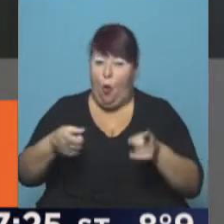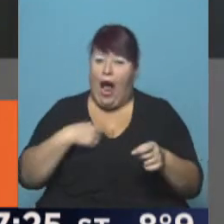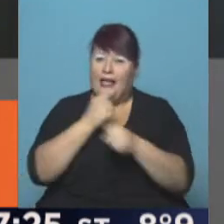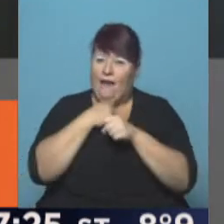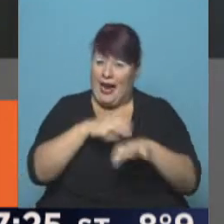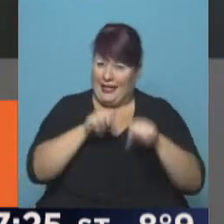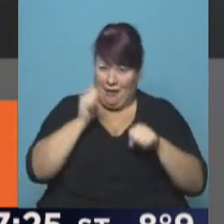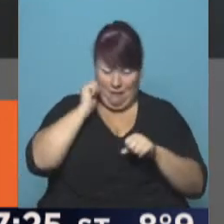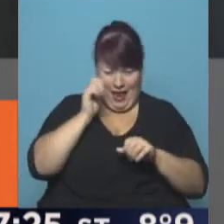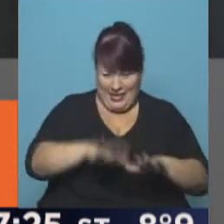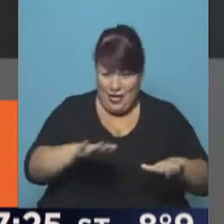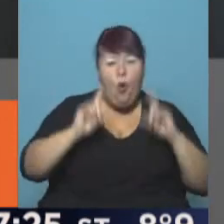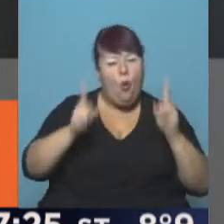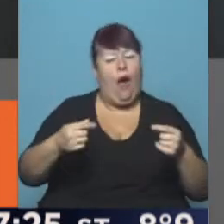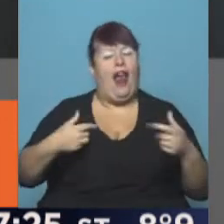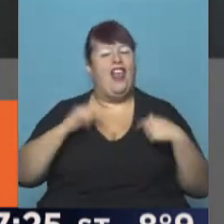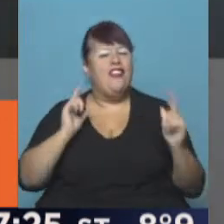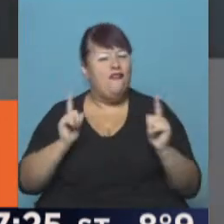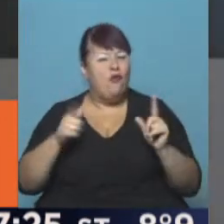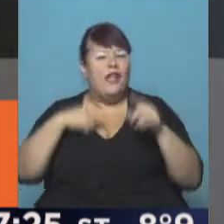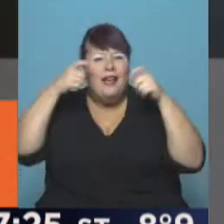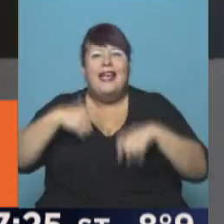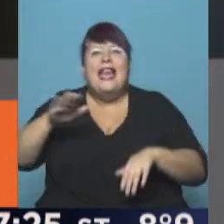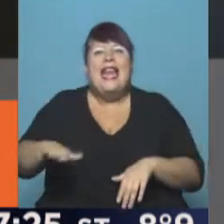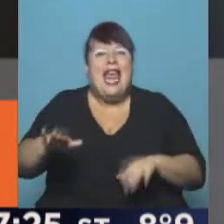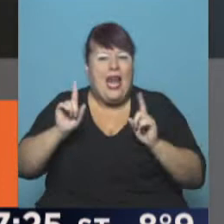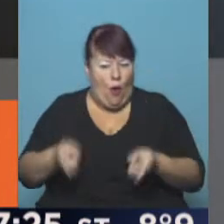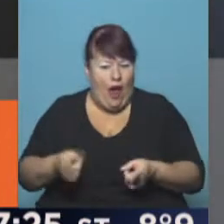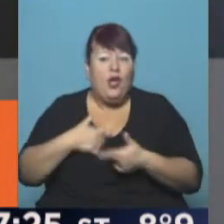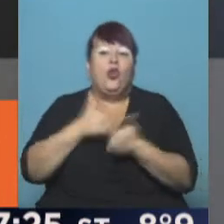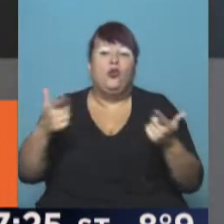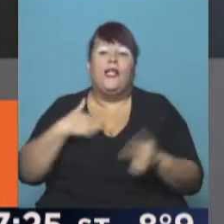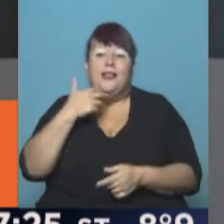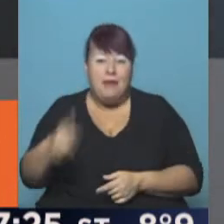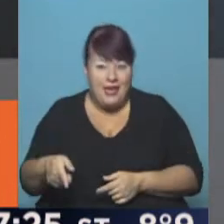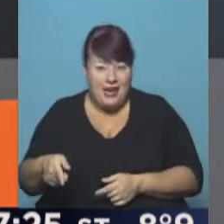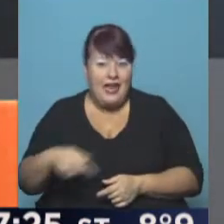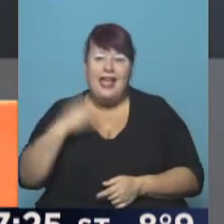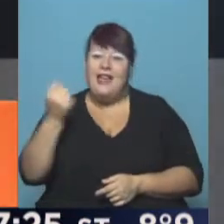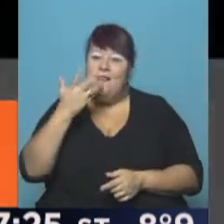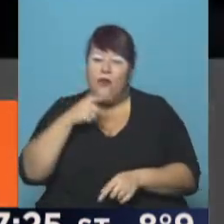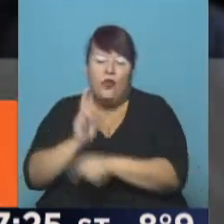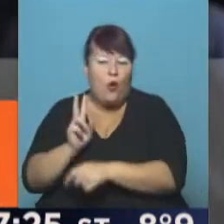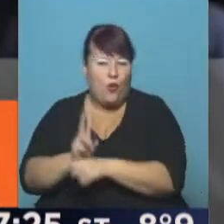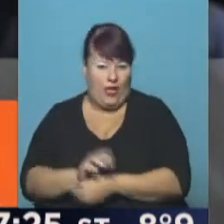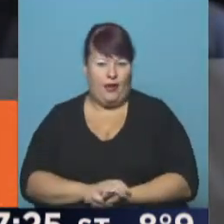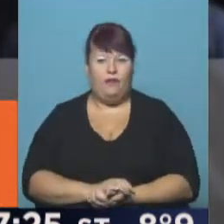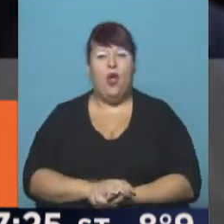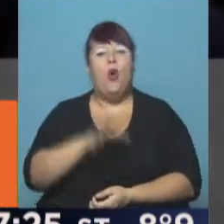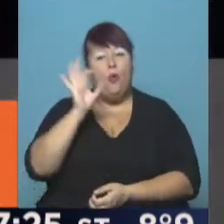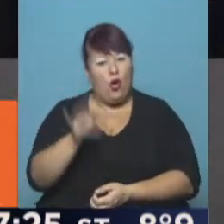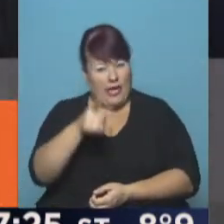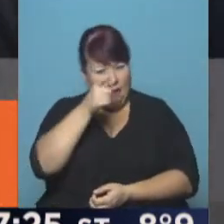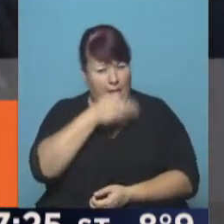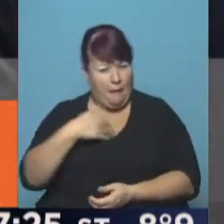empezar a trabajar desde muy chica siempre ocupe ese lugar y también la suerte que tiene mi hija y las ganas de protegerlas no sabes que tu viejo se